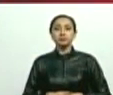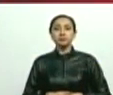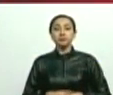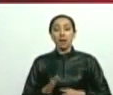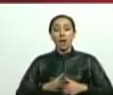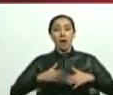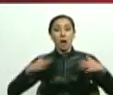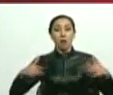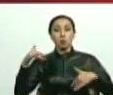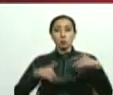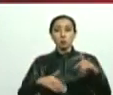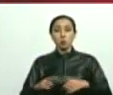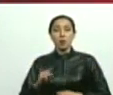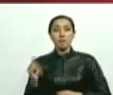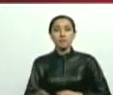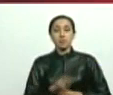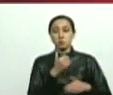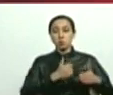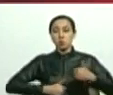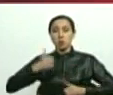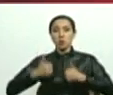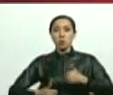elecciones primarias abiertas.